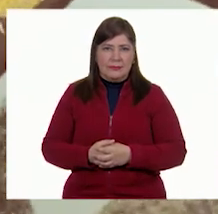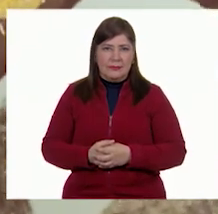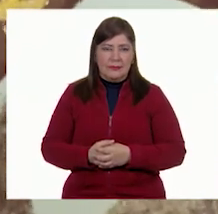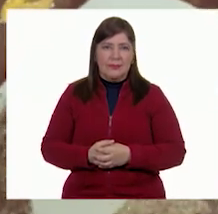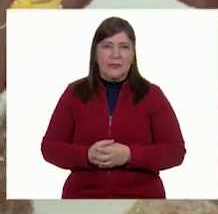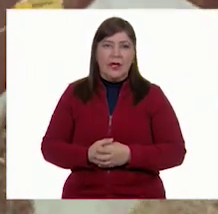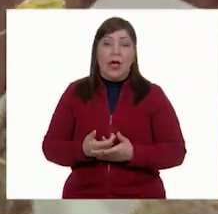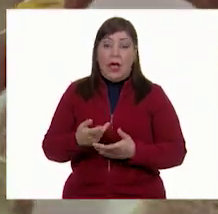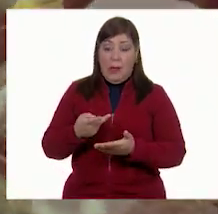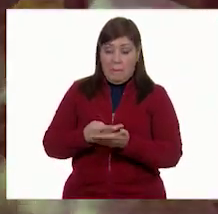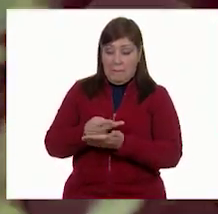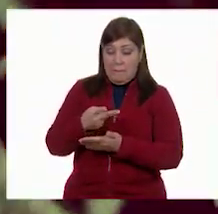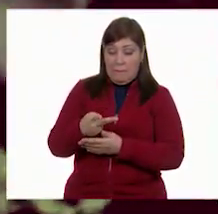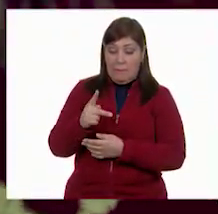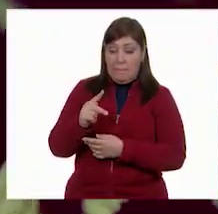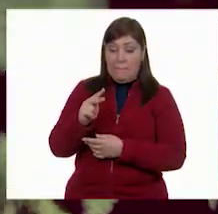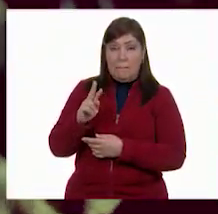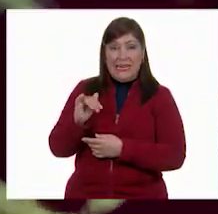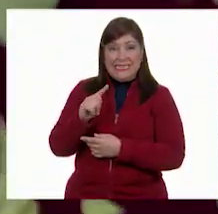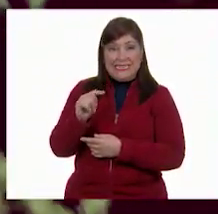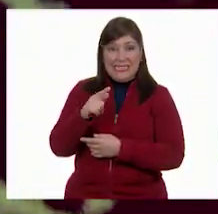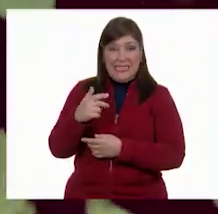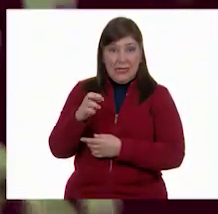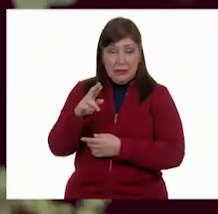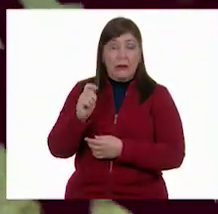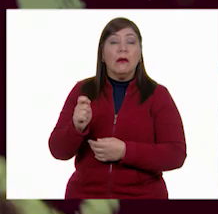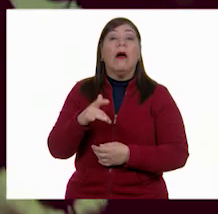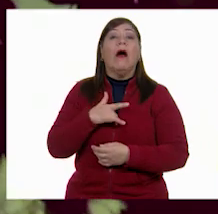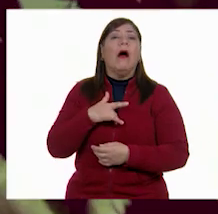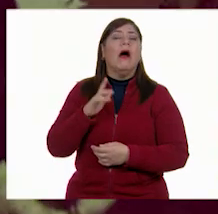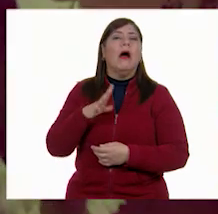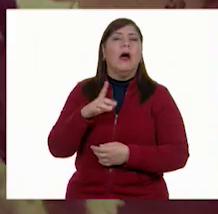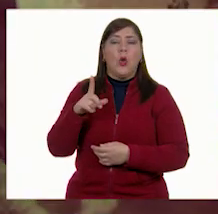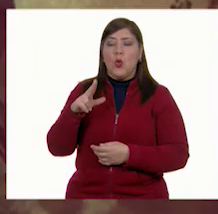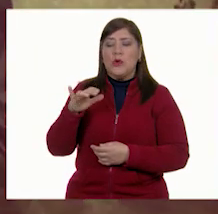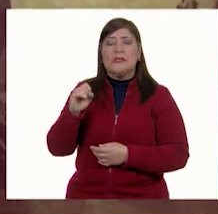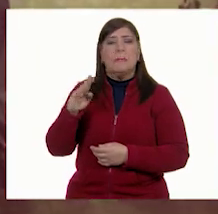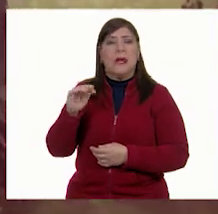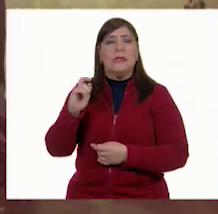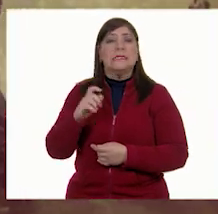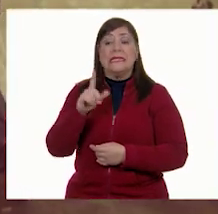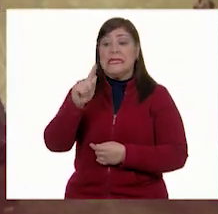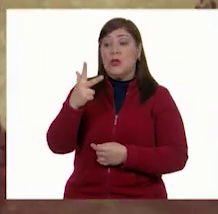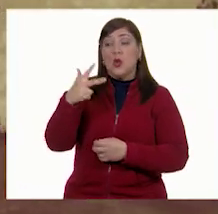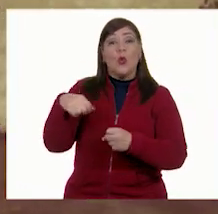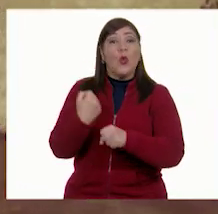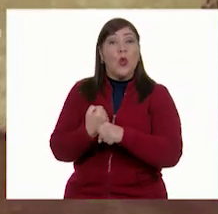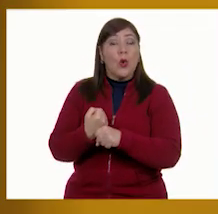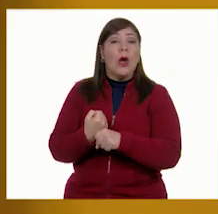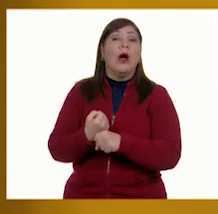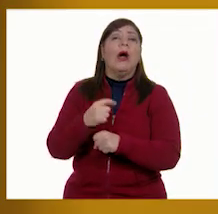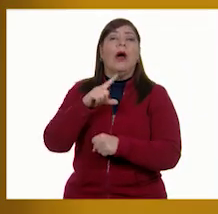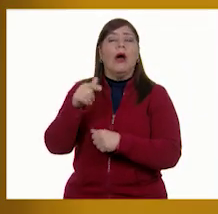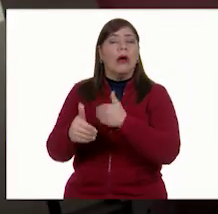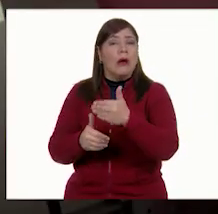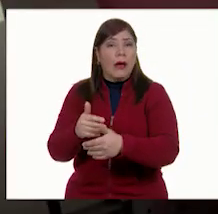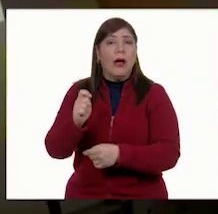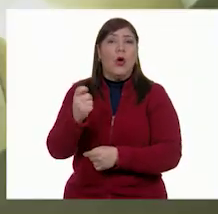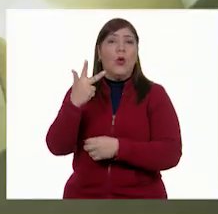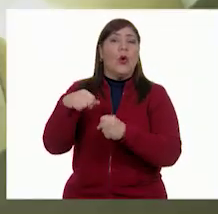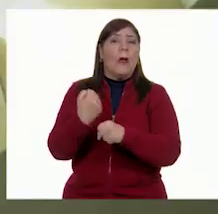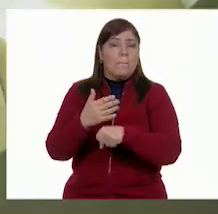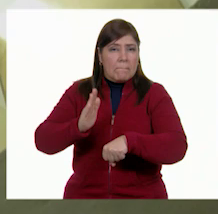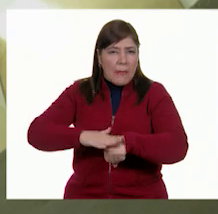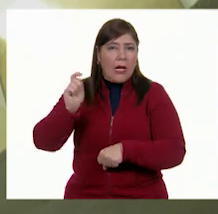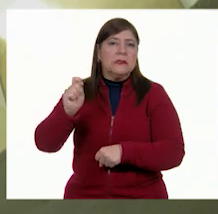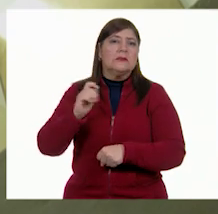Al recibir el premio Pritzker, Luis Barragán contaba con 78 años de edad. 8 años más se extendería su